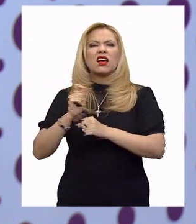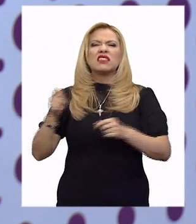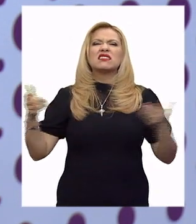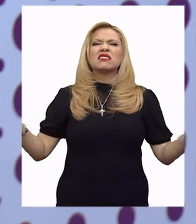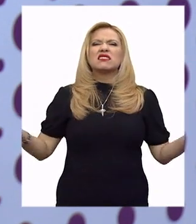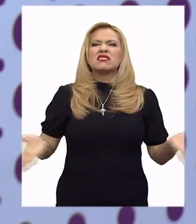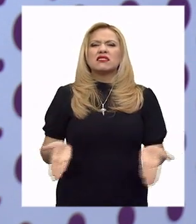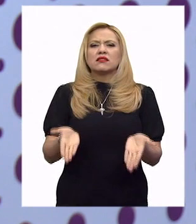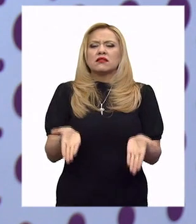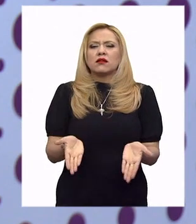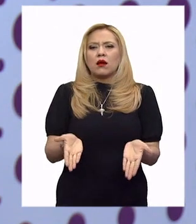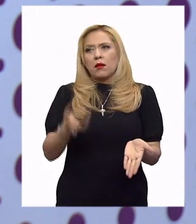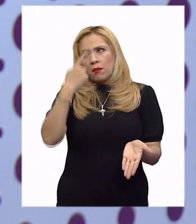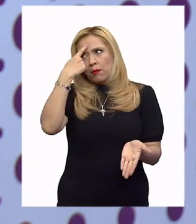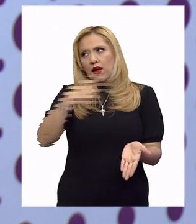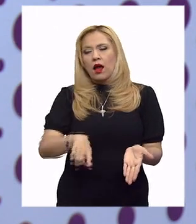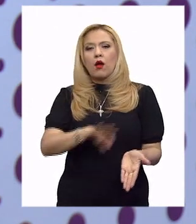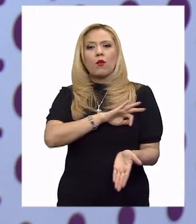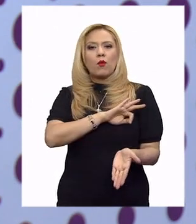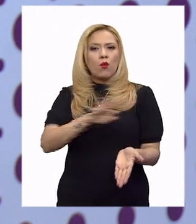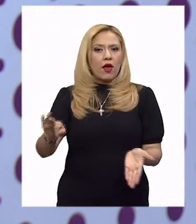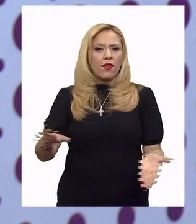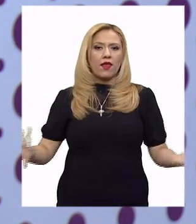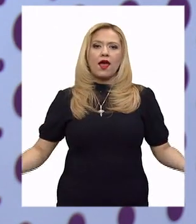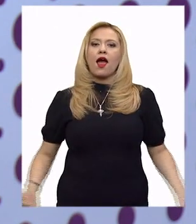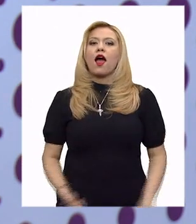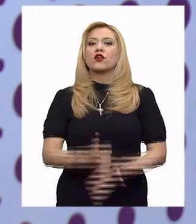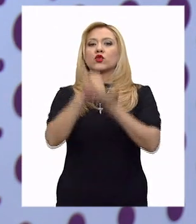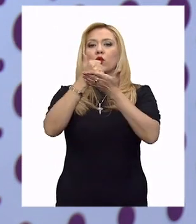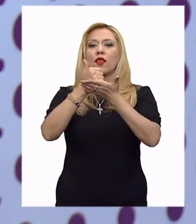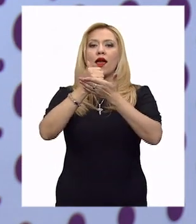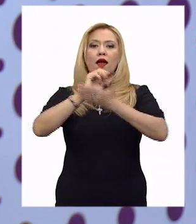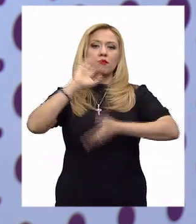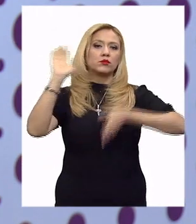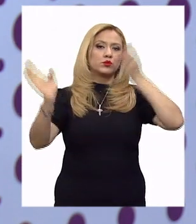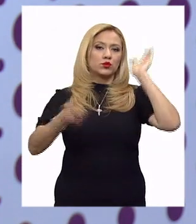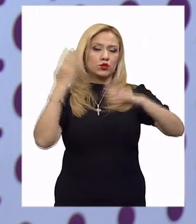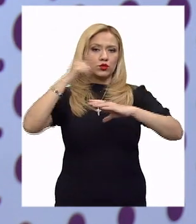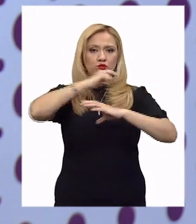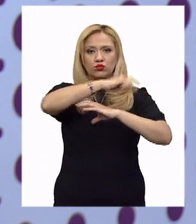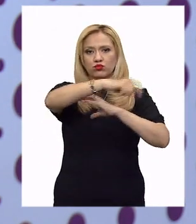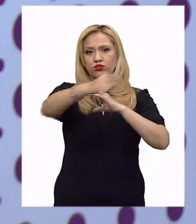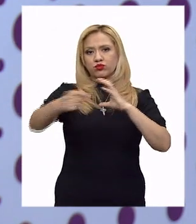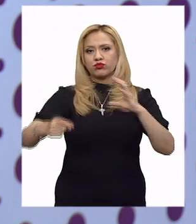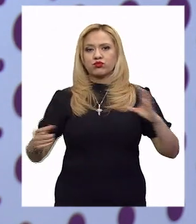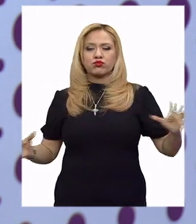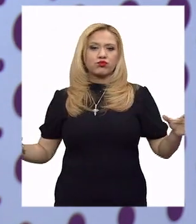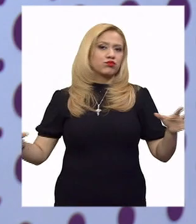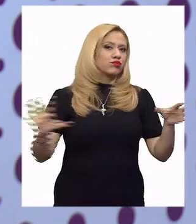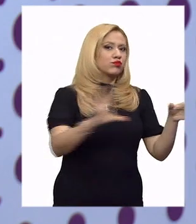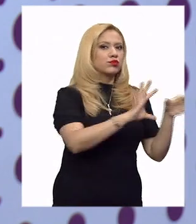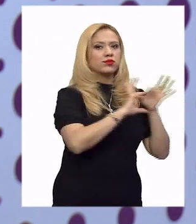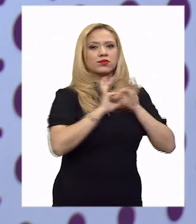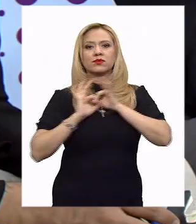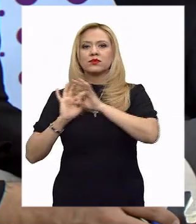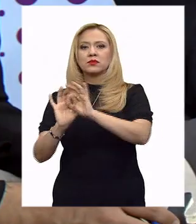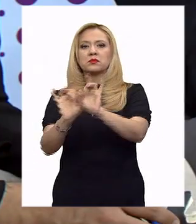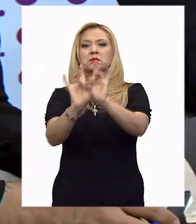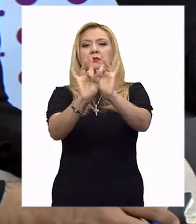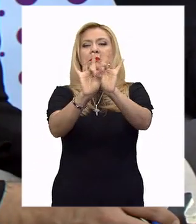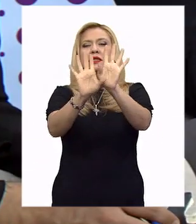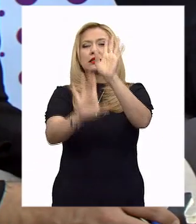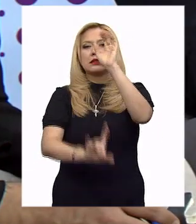poder encaminar de qué manera puede haber una cooperación internacional entre los países para poder abordar este tipo de